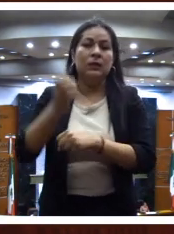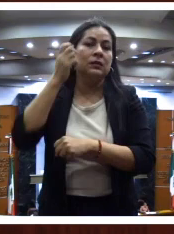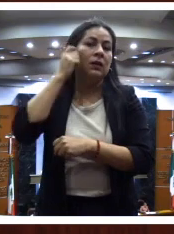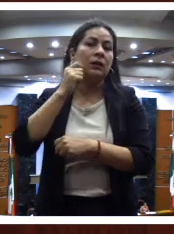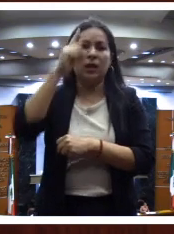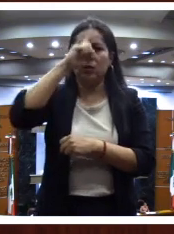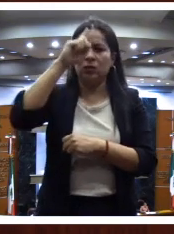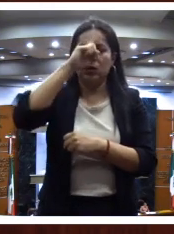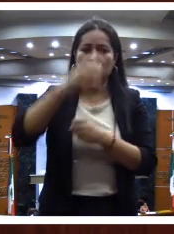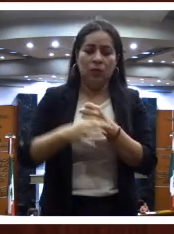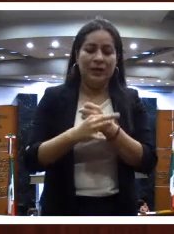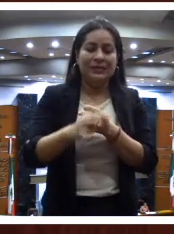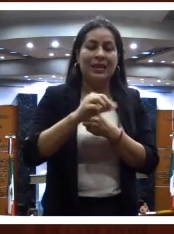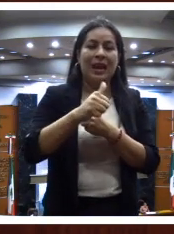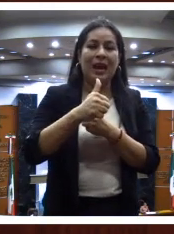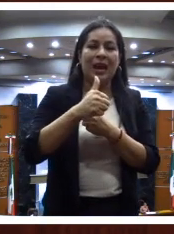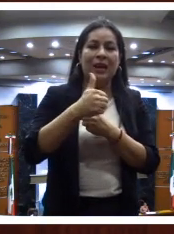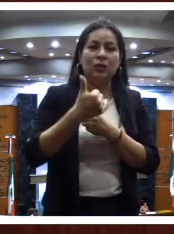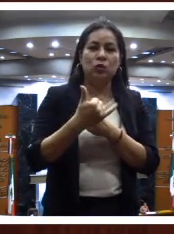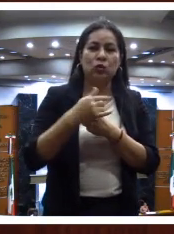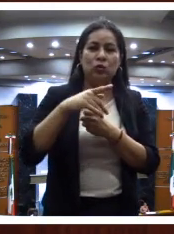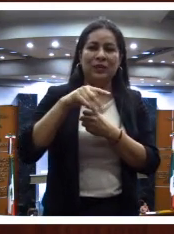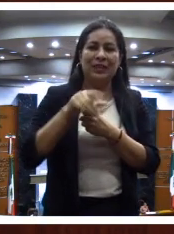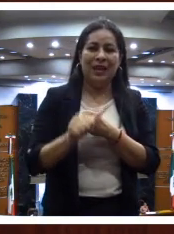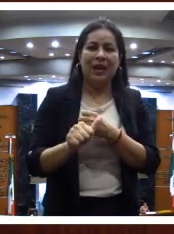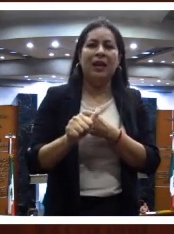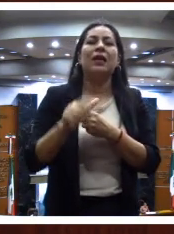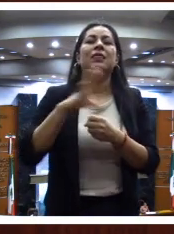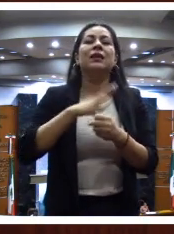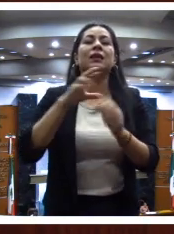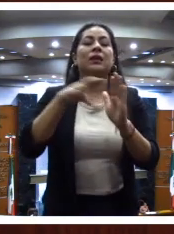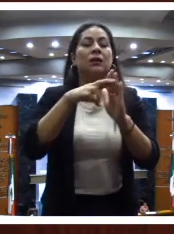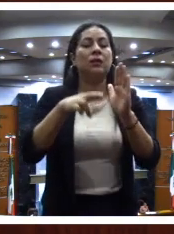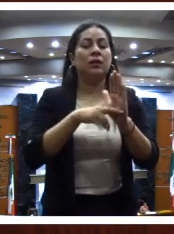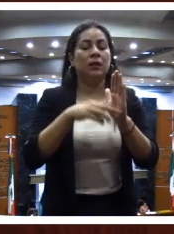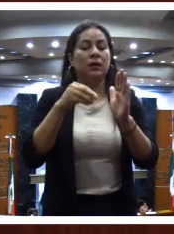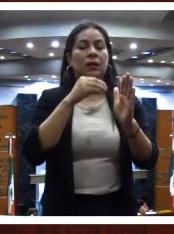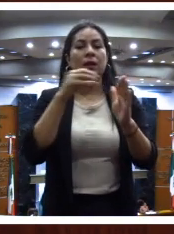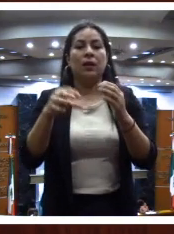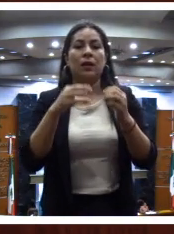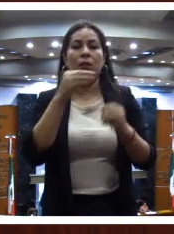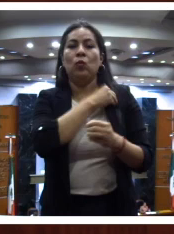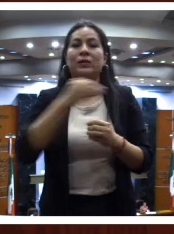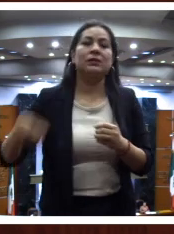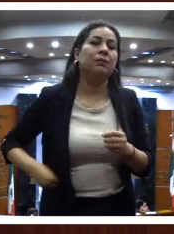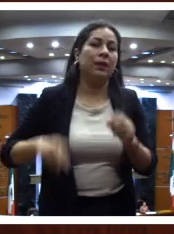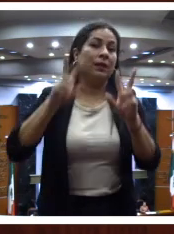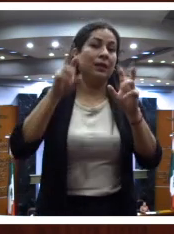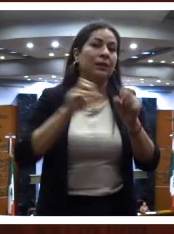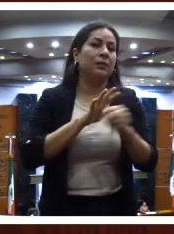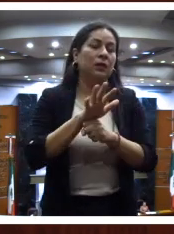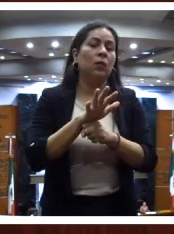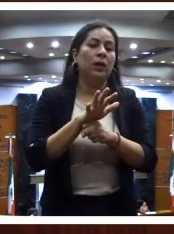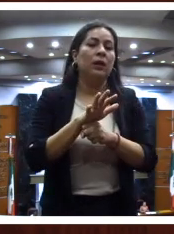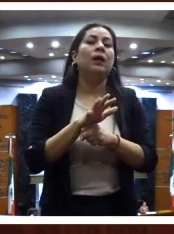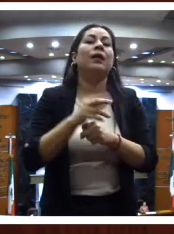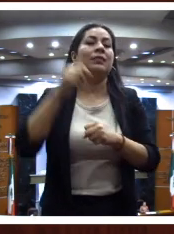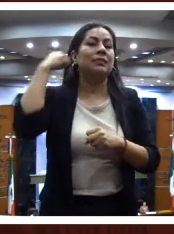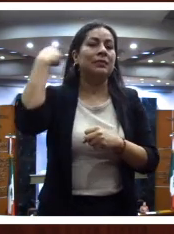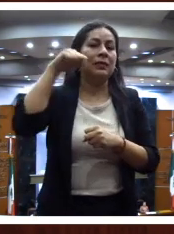consejo municipal de Ayutla de los Libres cuentan con un reglamento municipal en la materia los cuales son